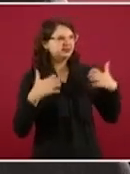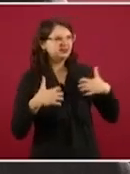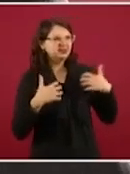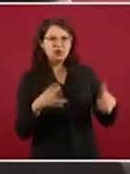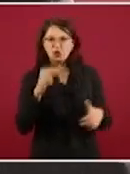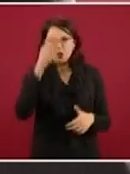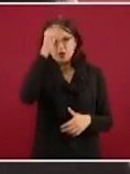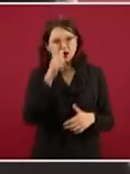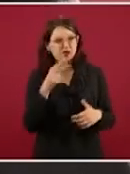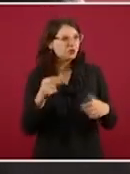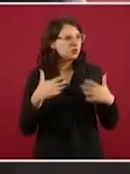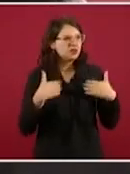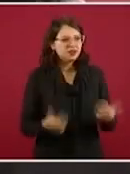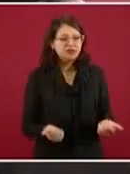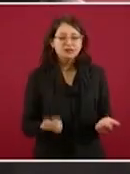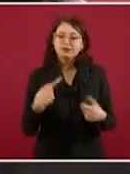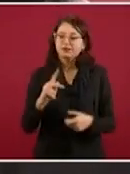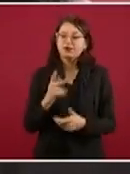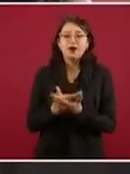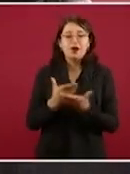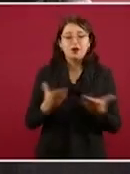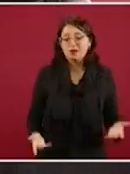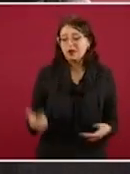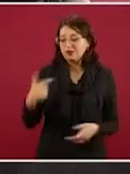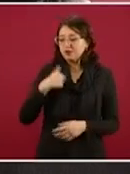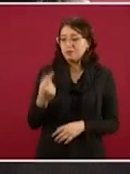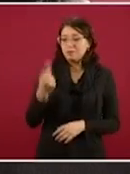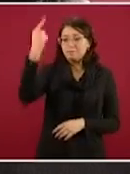pero ya no hay línea.